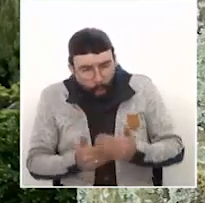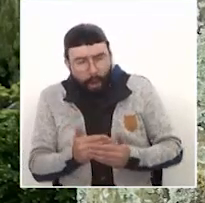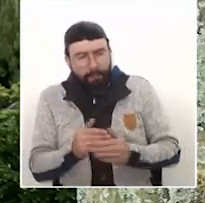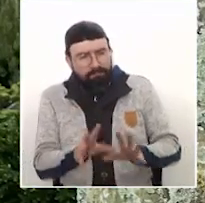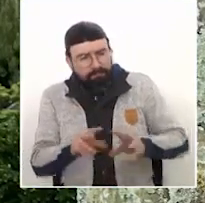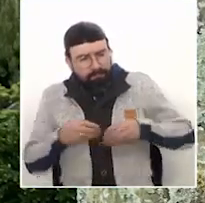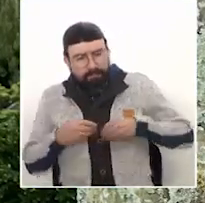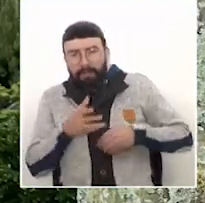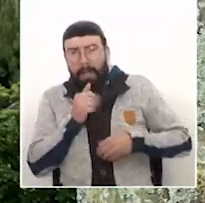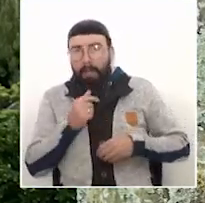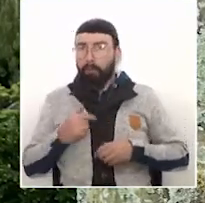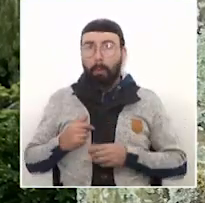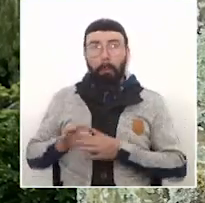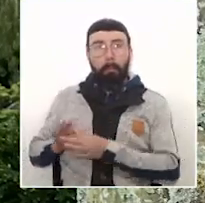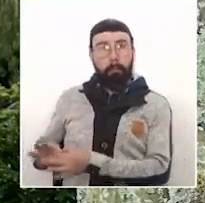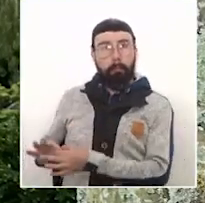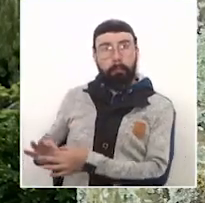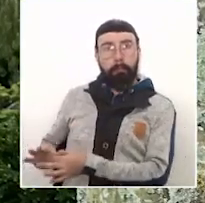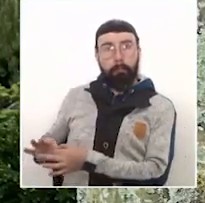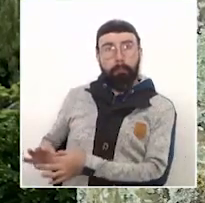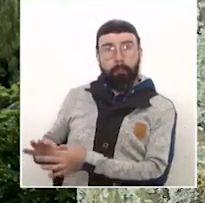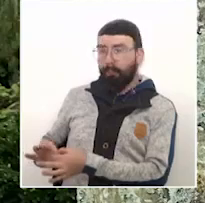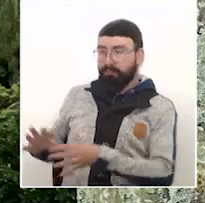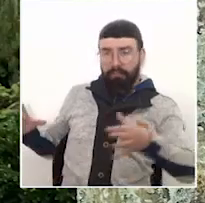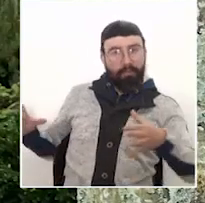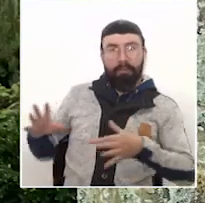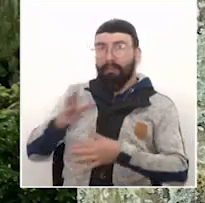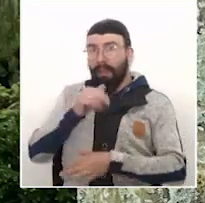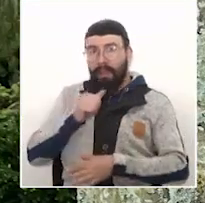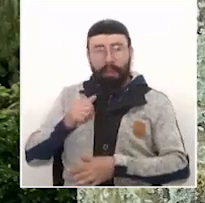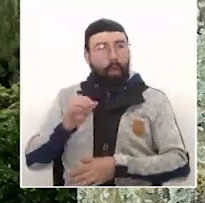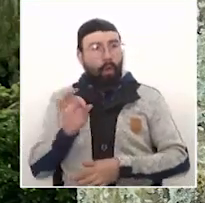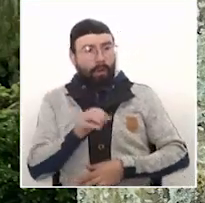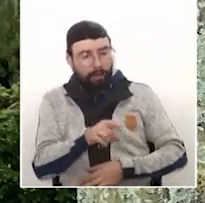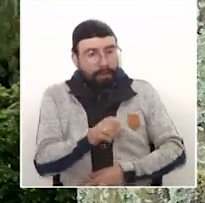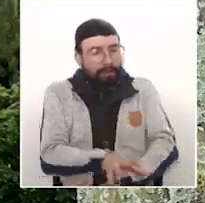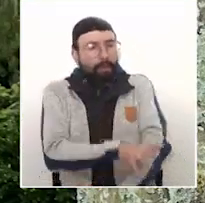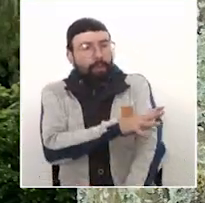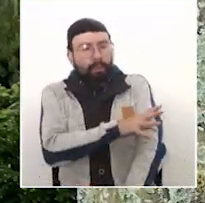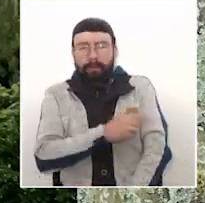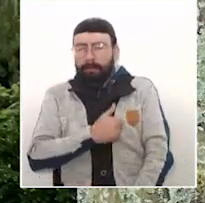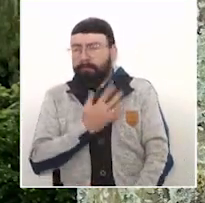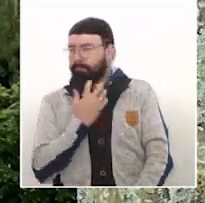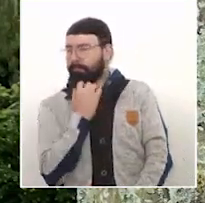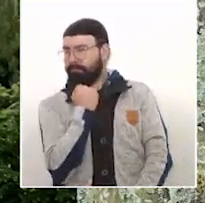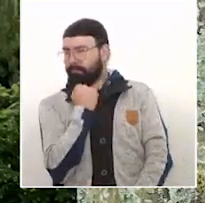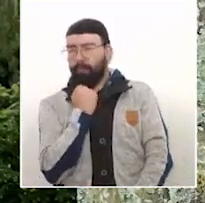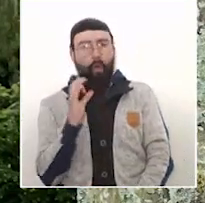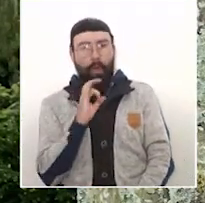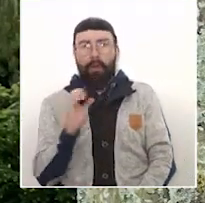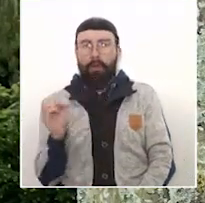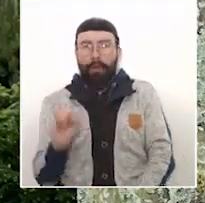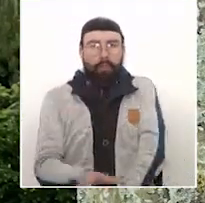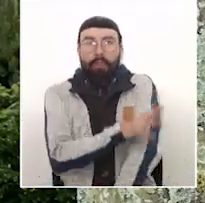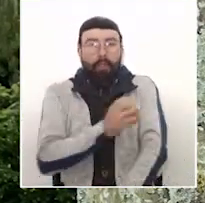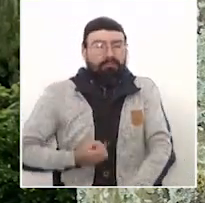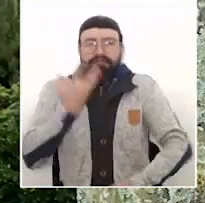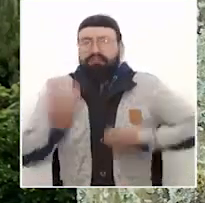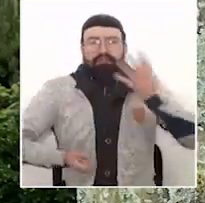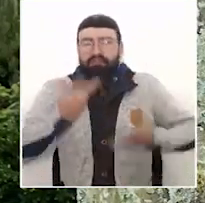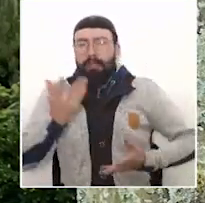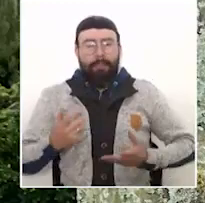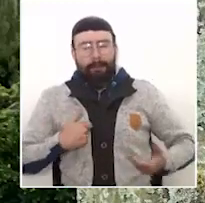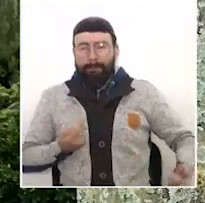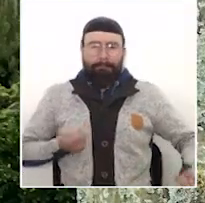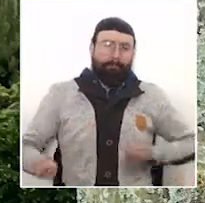quedamos enganchados ahí. O lo que hacemos también es reprimir esas emociones o sacarlas de manera desbordada. No podemos